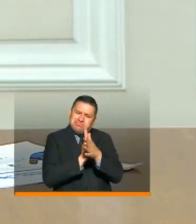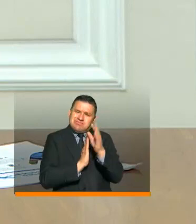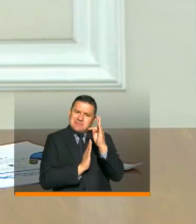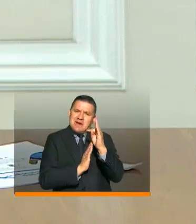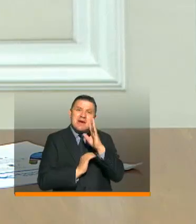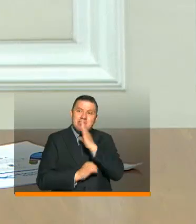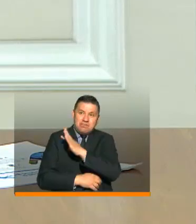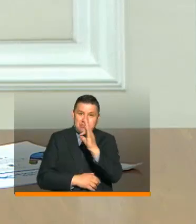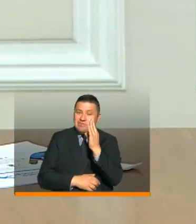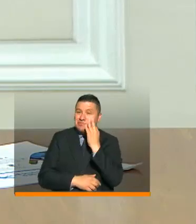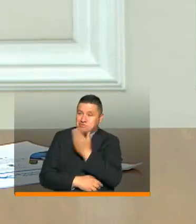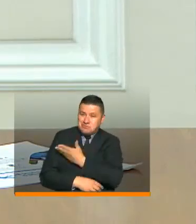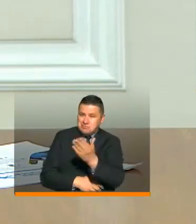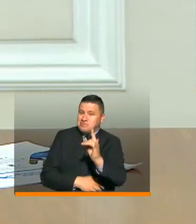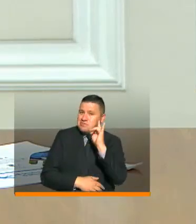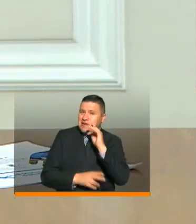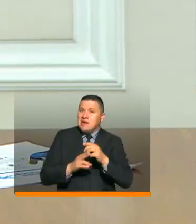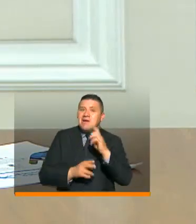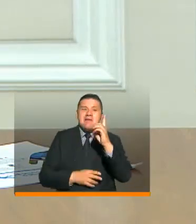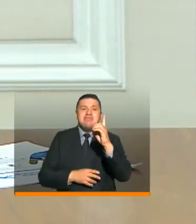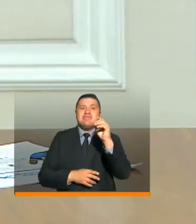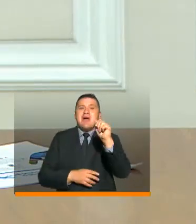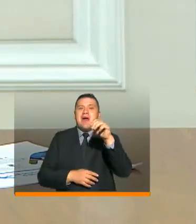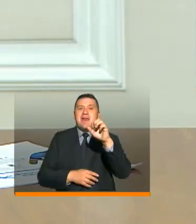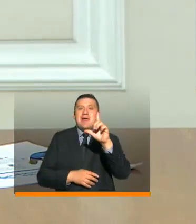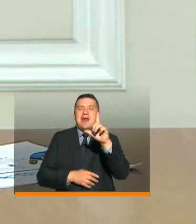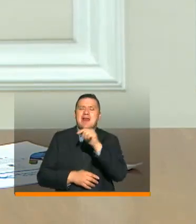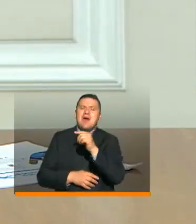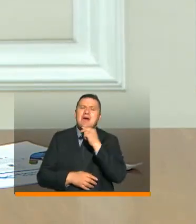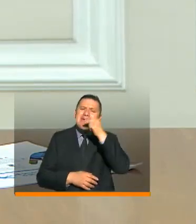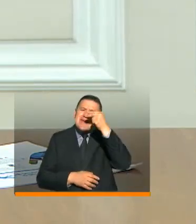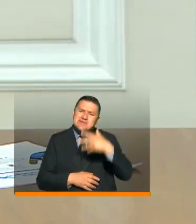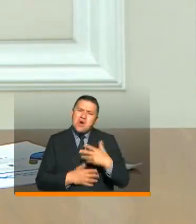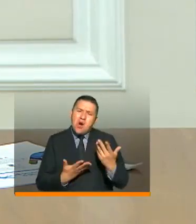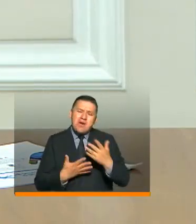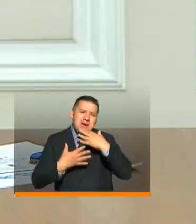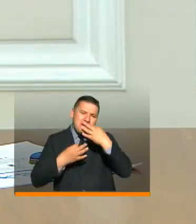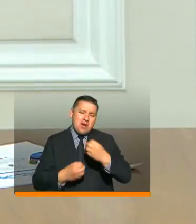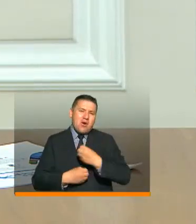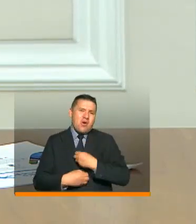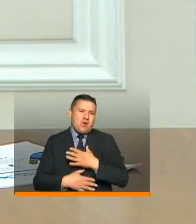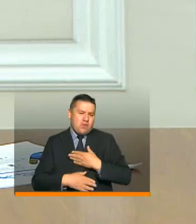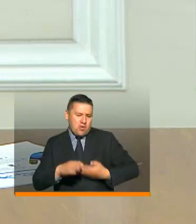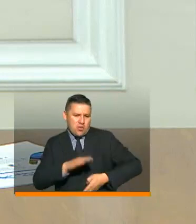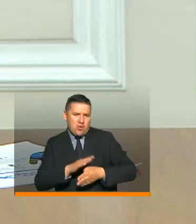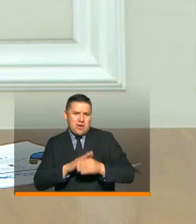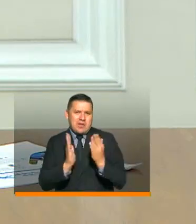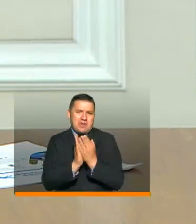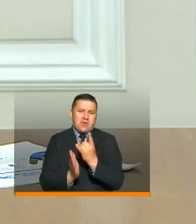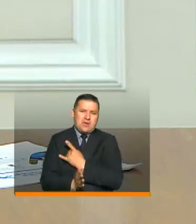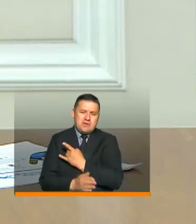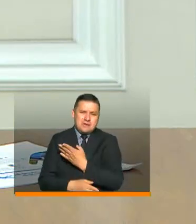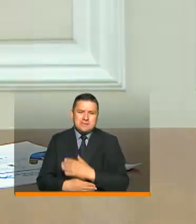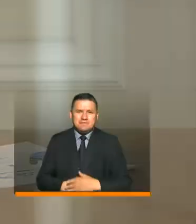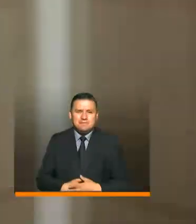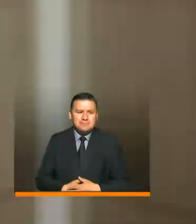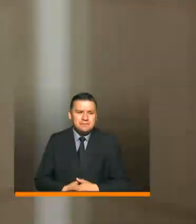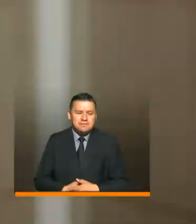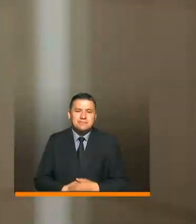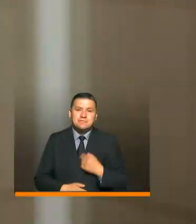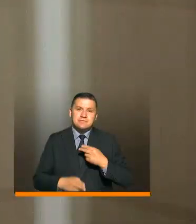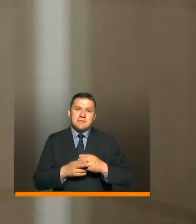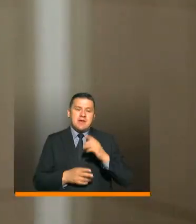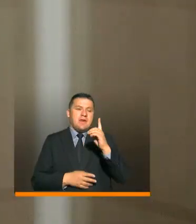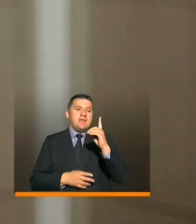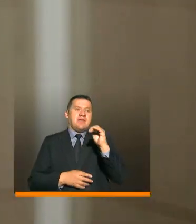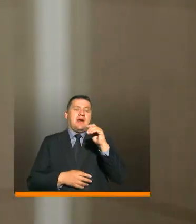de los beneficiarios. Oigamos a Daniel, quien nos cuenta cómo esto le dio una real oportunidad de continuar en la educación superior. Mi nombre